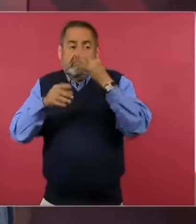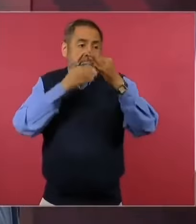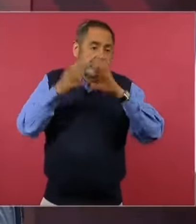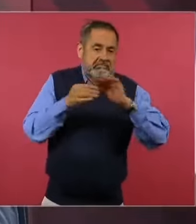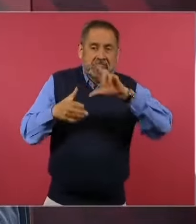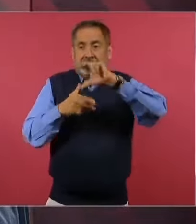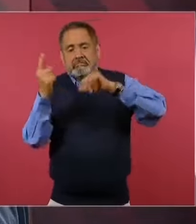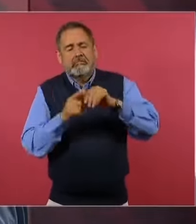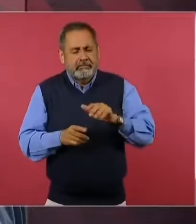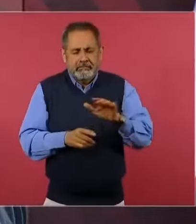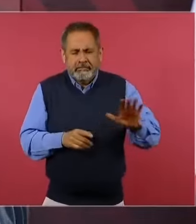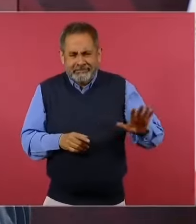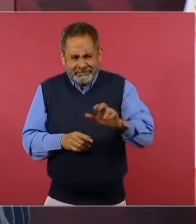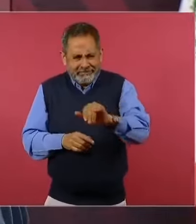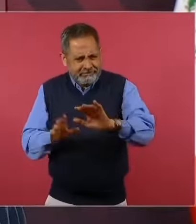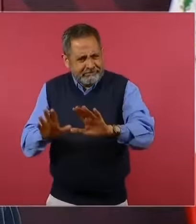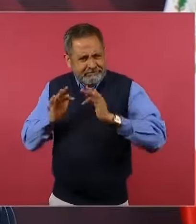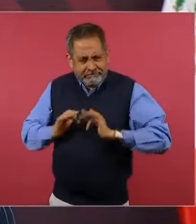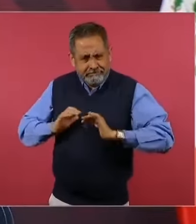sobre el huracán.